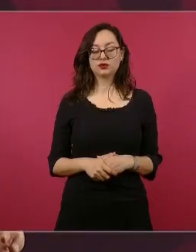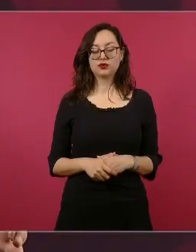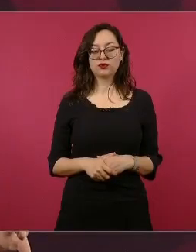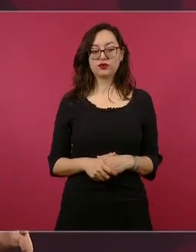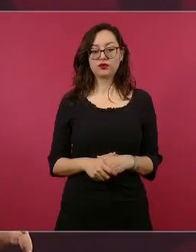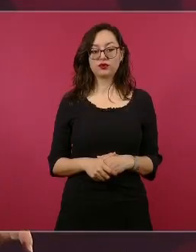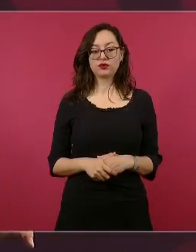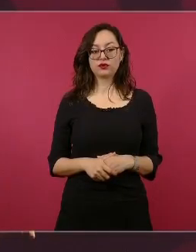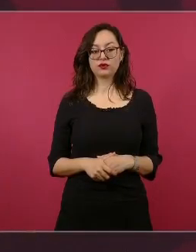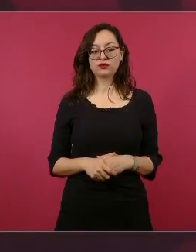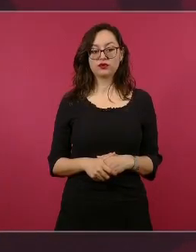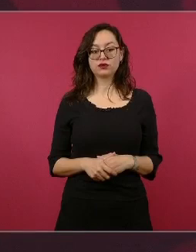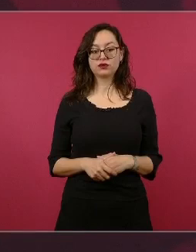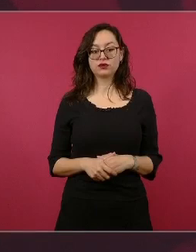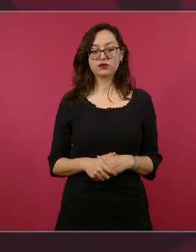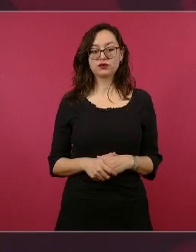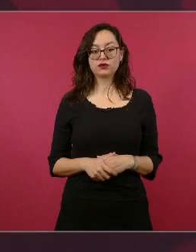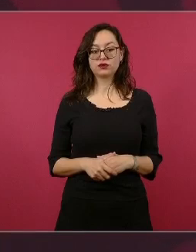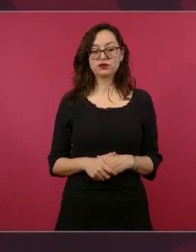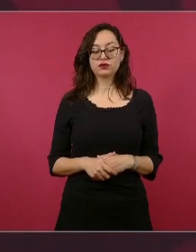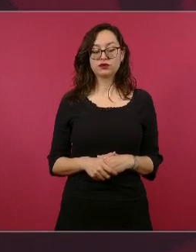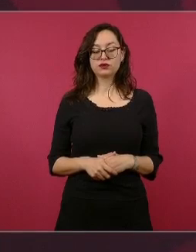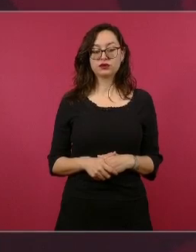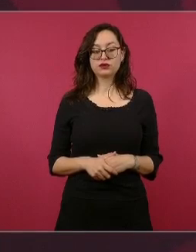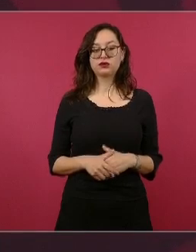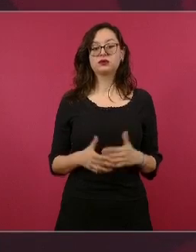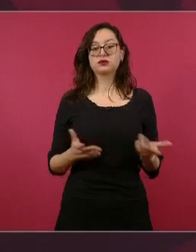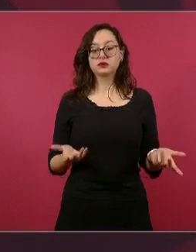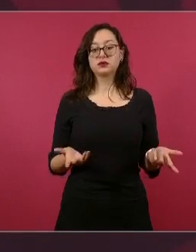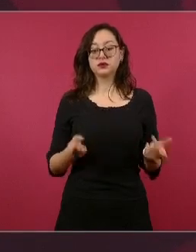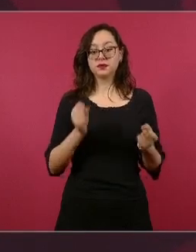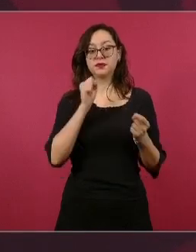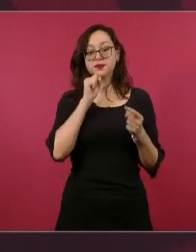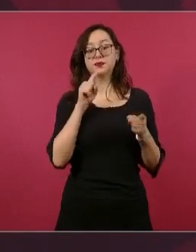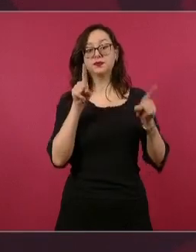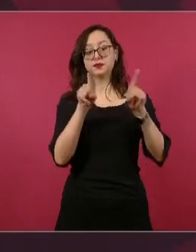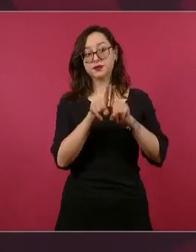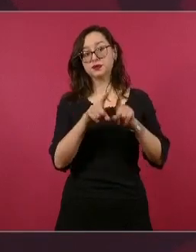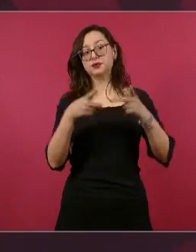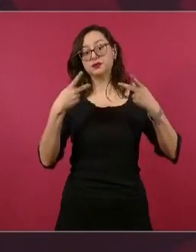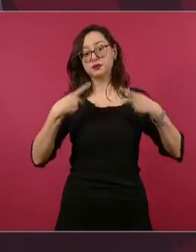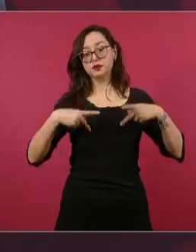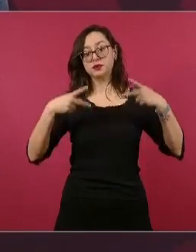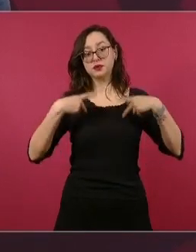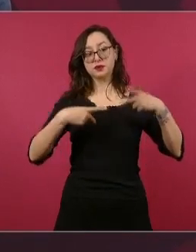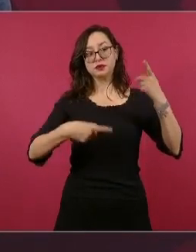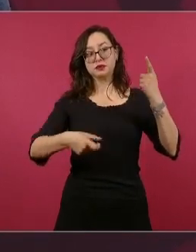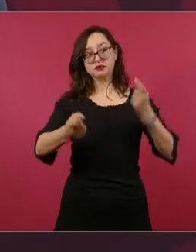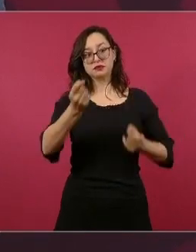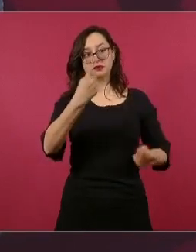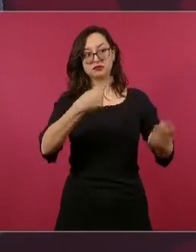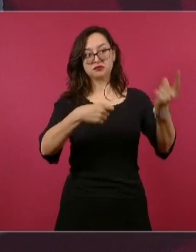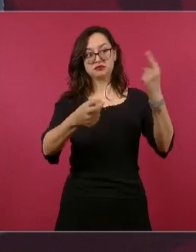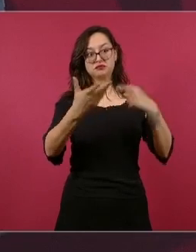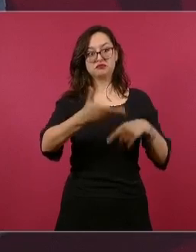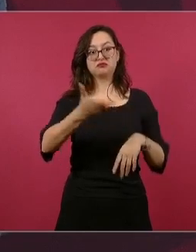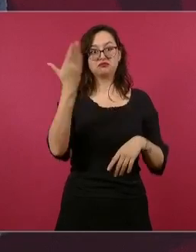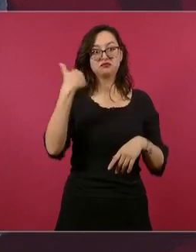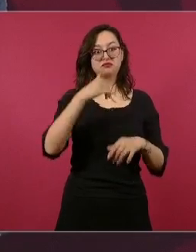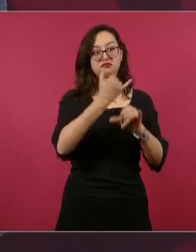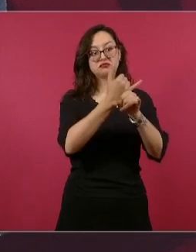fueron mal informados informados ya también se están dando cuenta